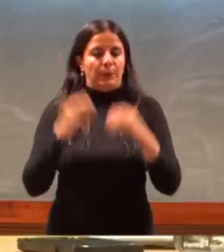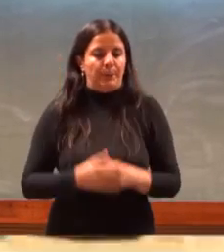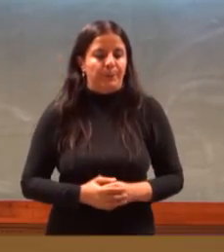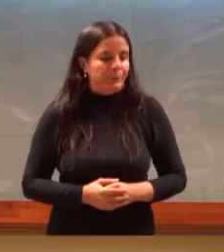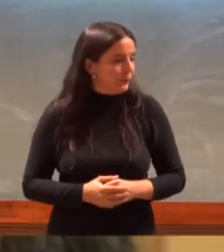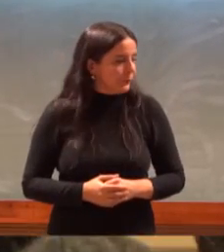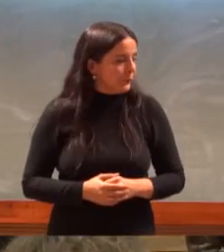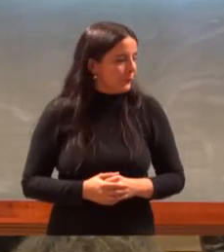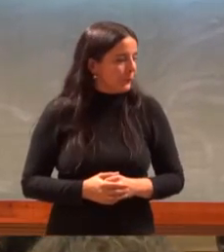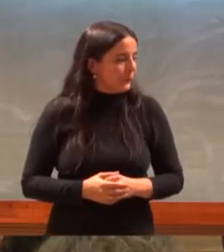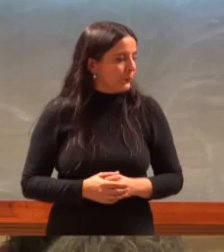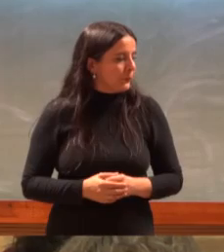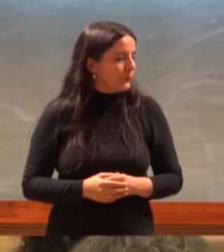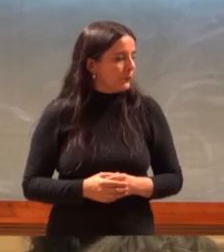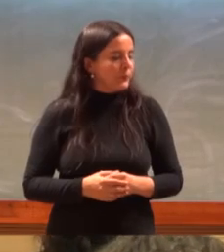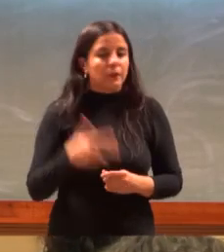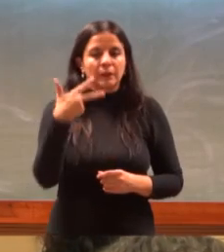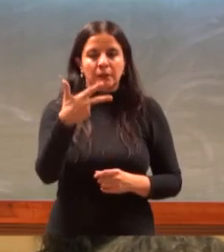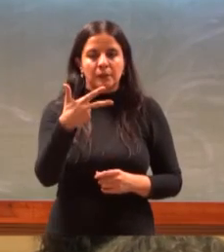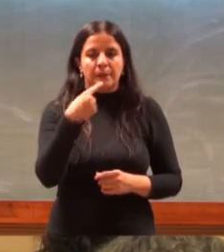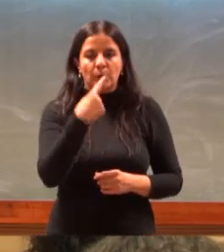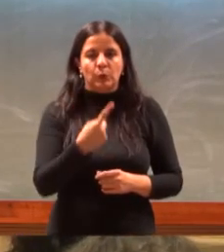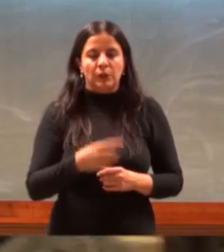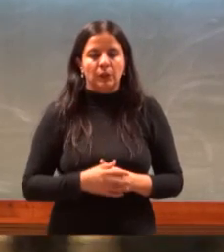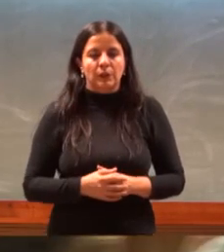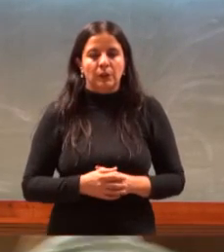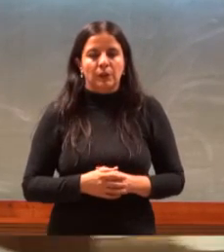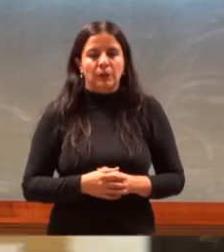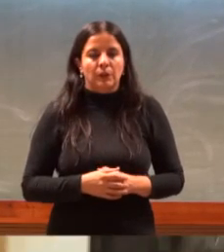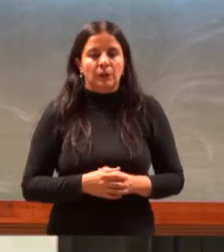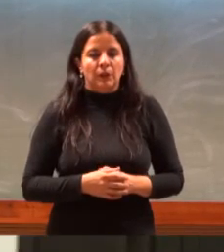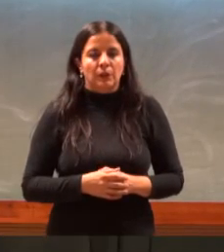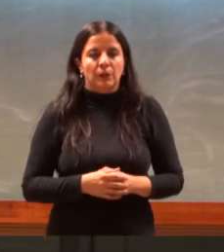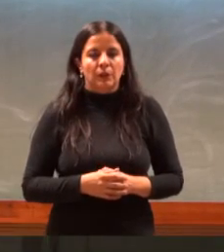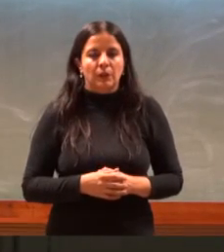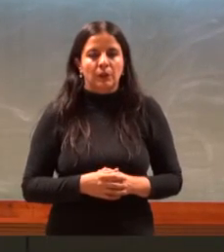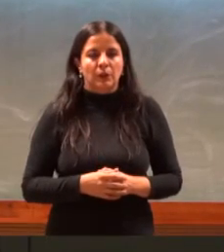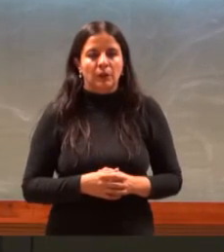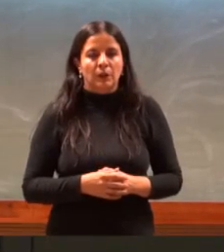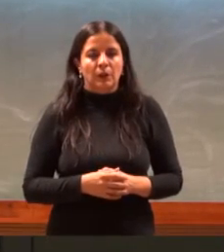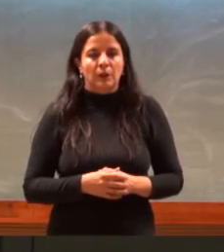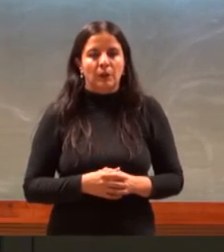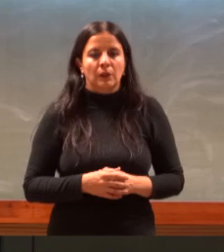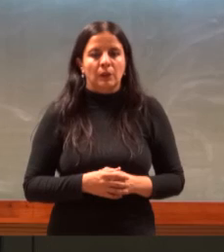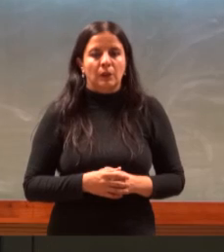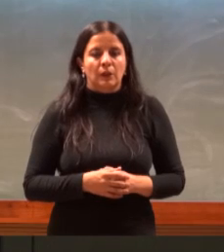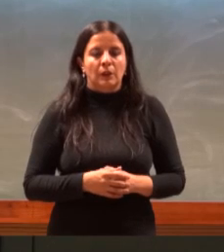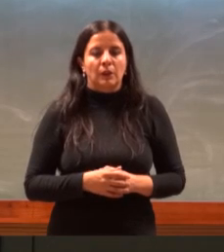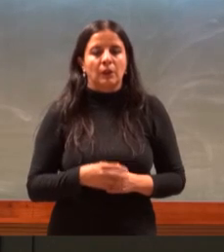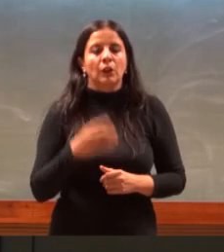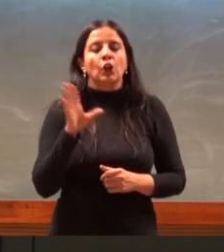facultad vamos a pasar a la tercera pregunta es todas esas